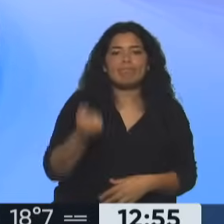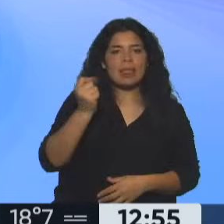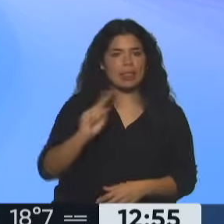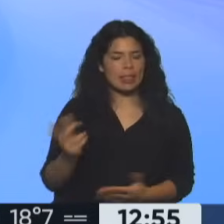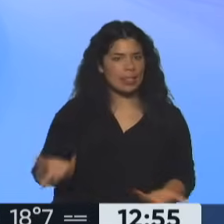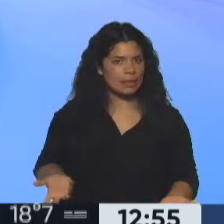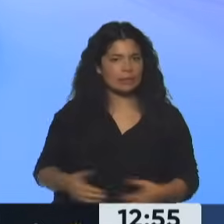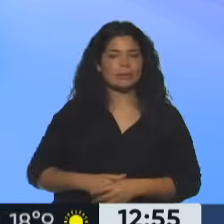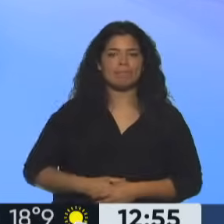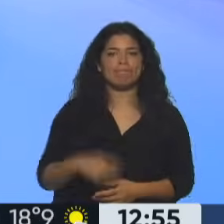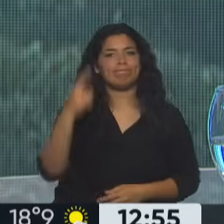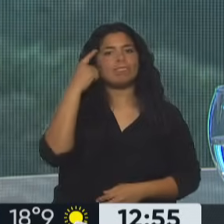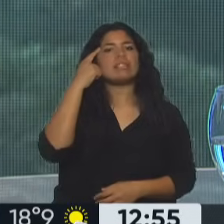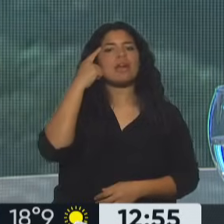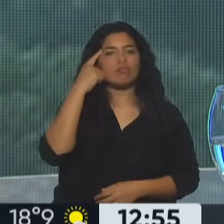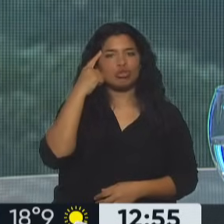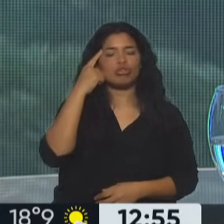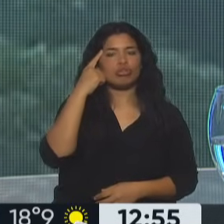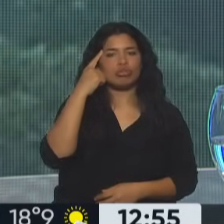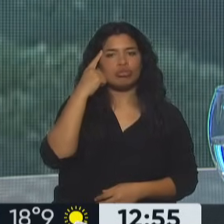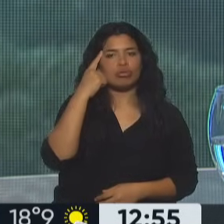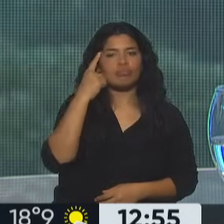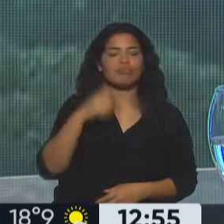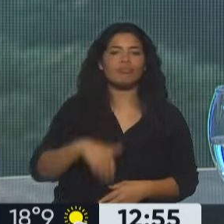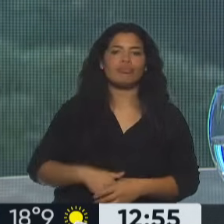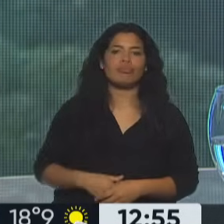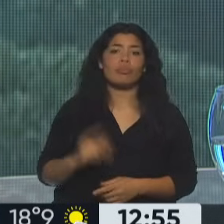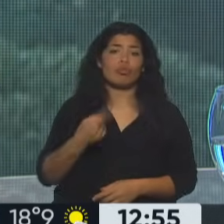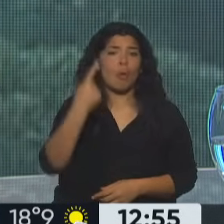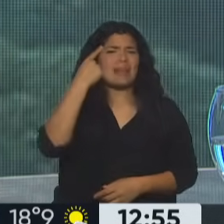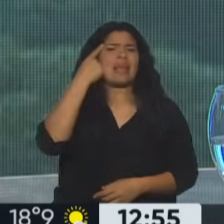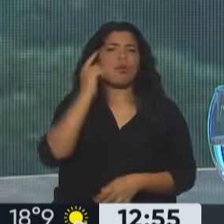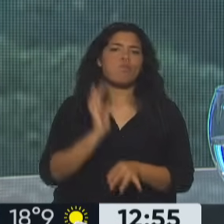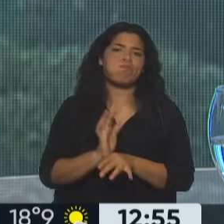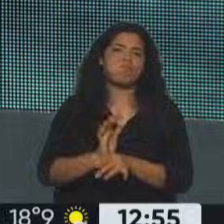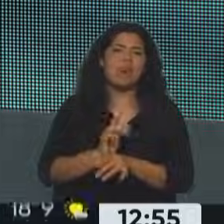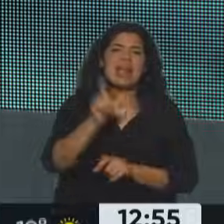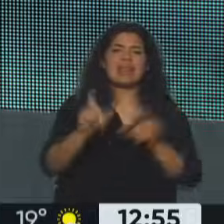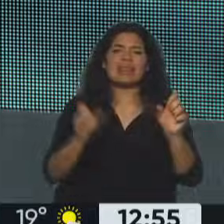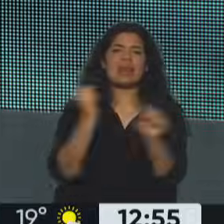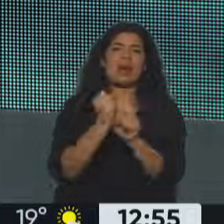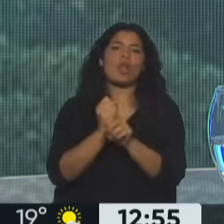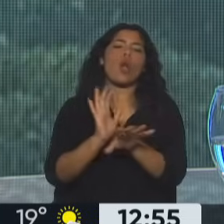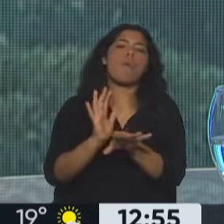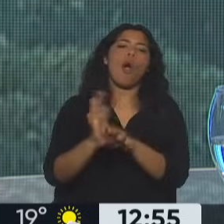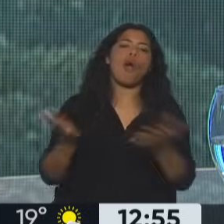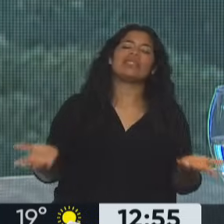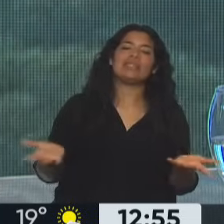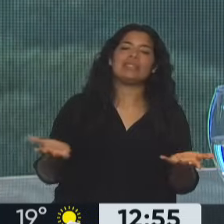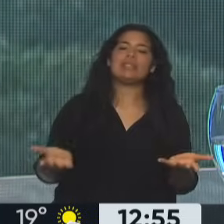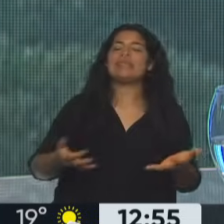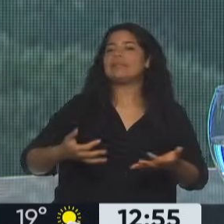que hay como una como una visión de que somos trabajadores de segunda que somos trabajadores que